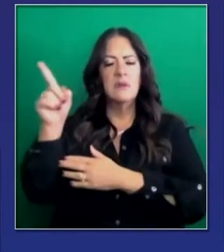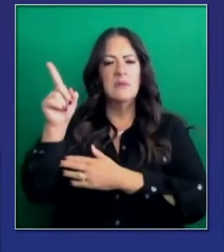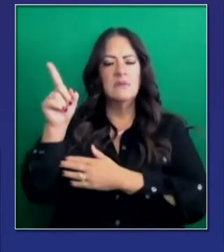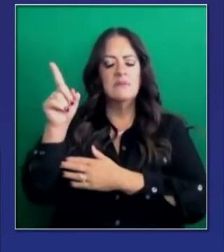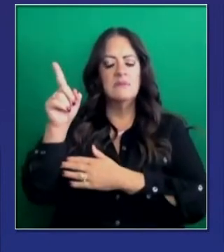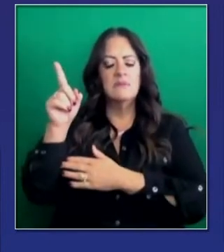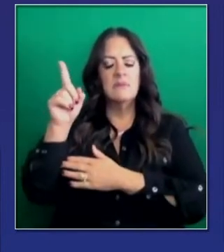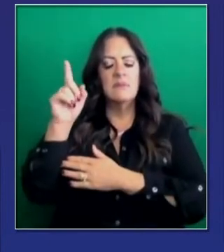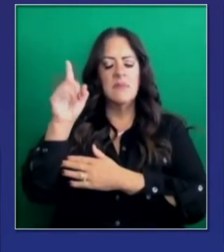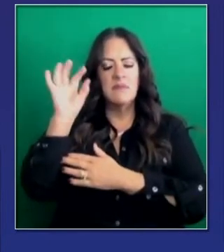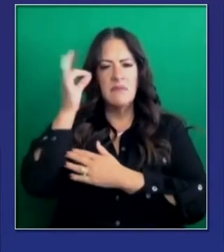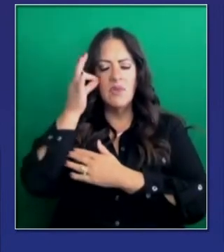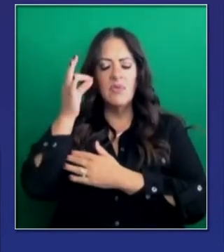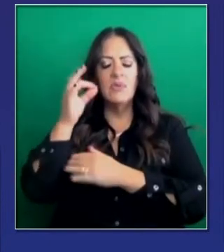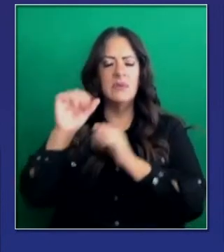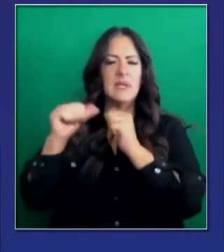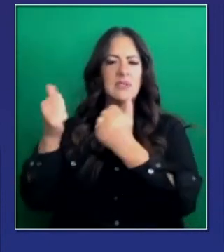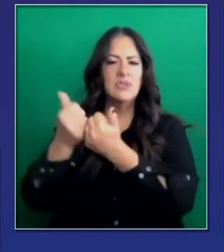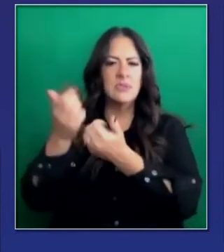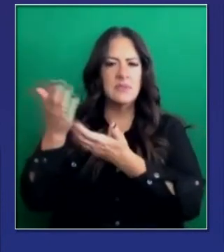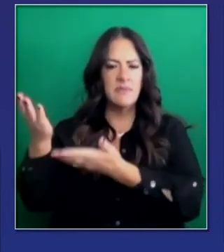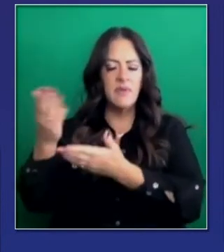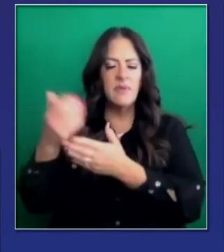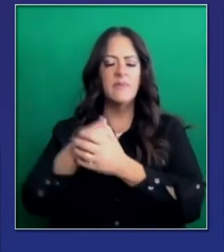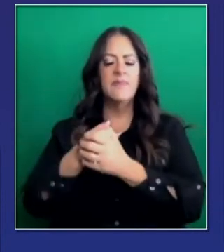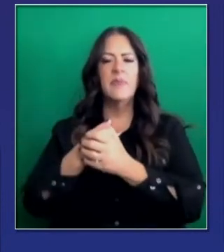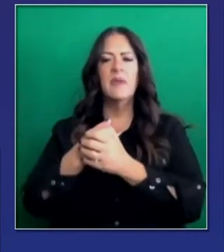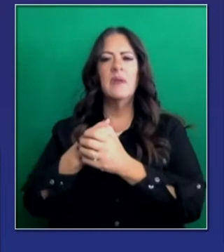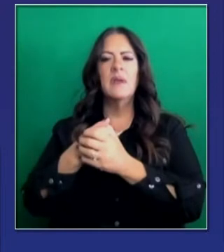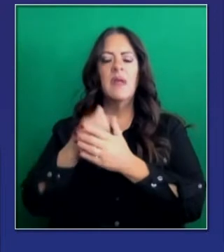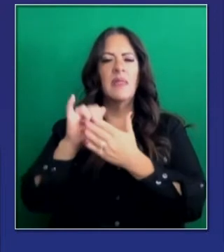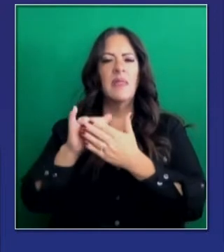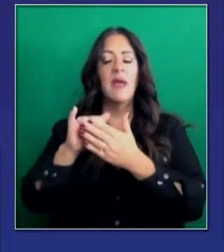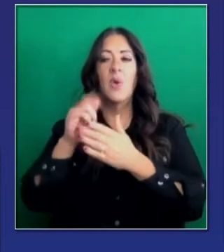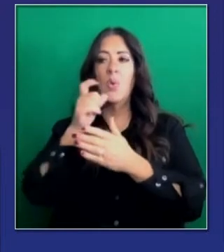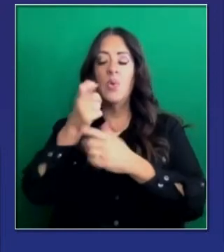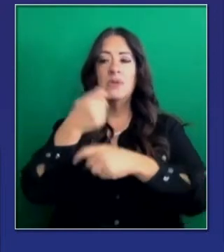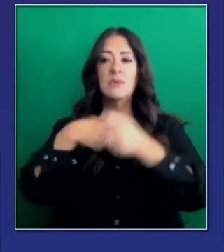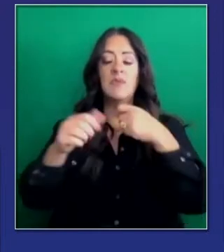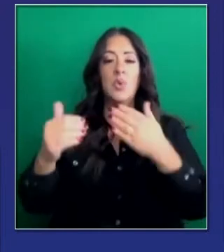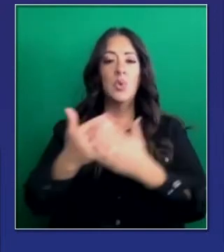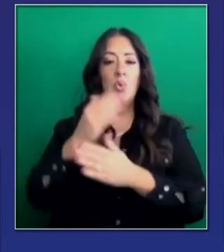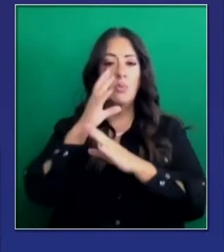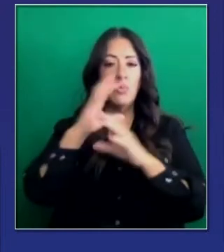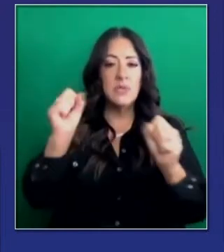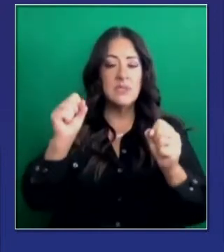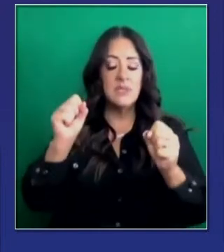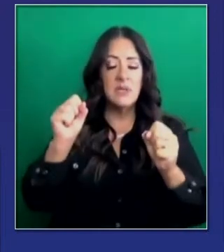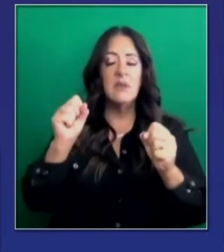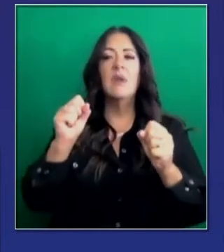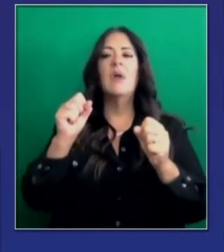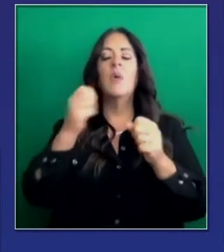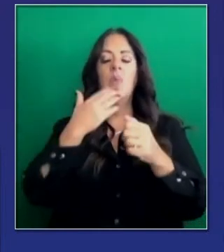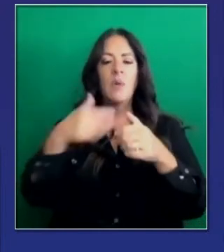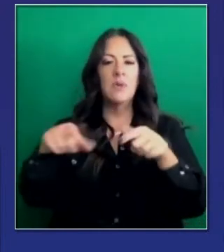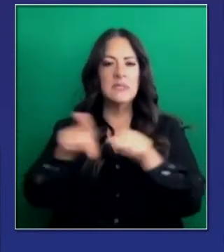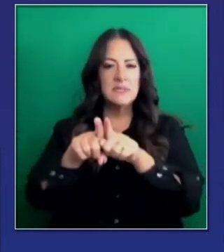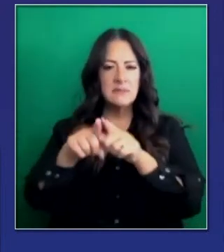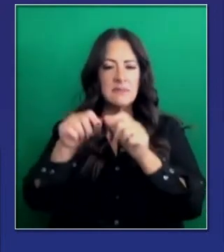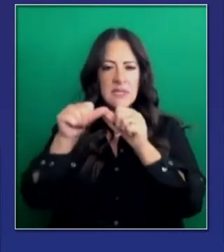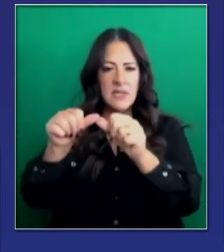con la administración actual y obviamente así será con la nueva administración que empezará la próxima semana